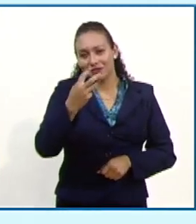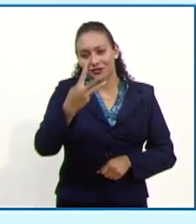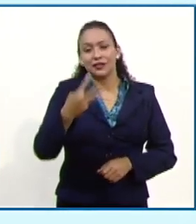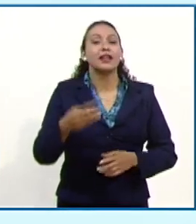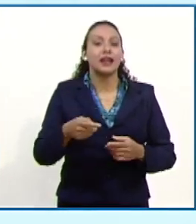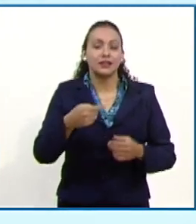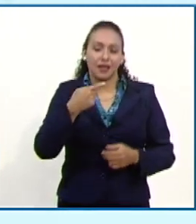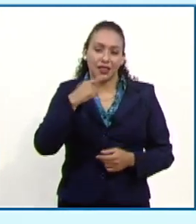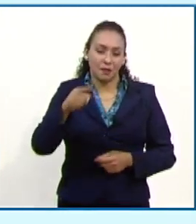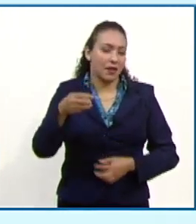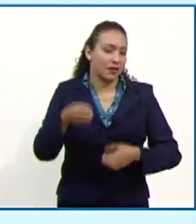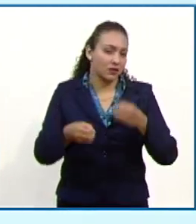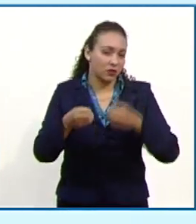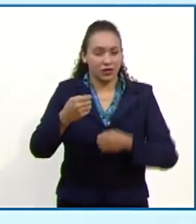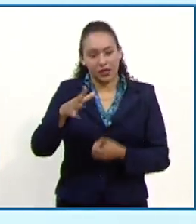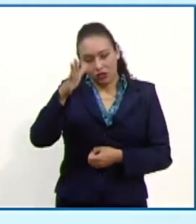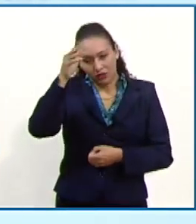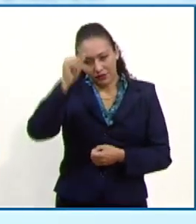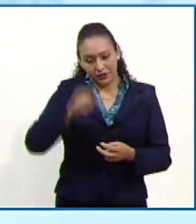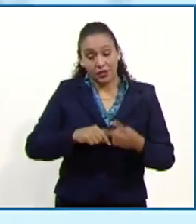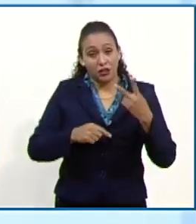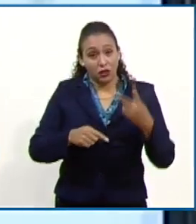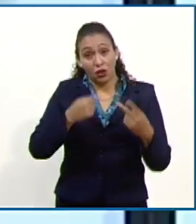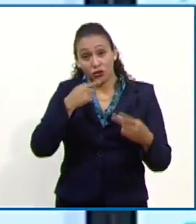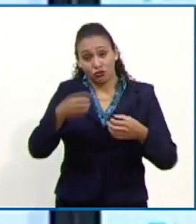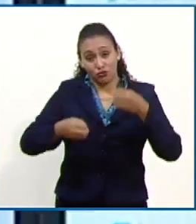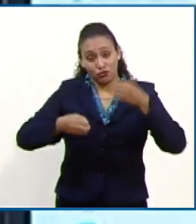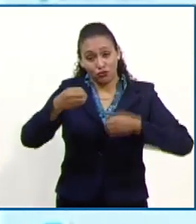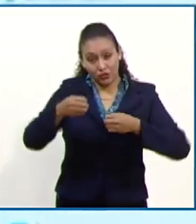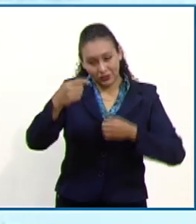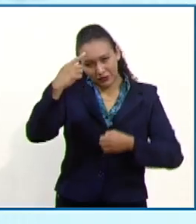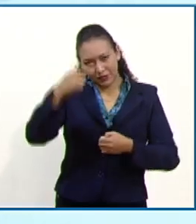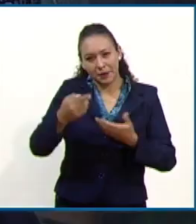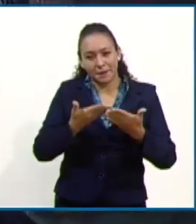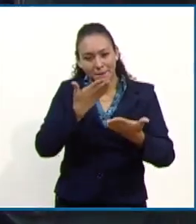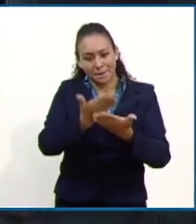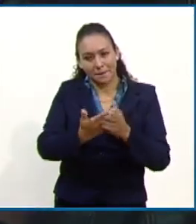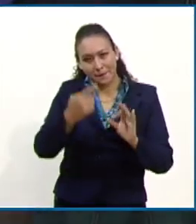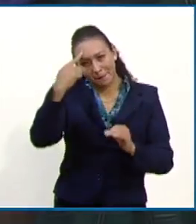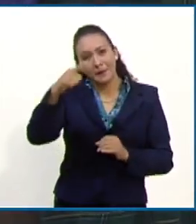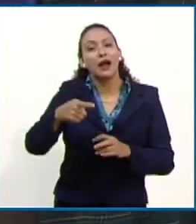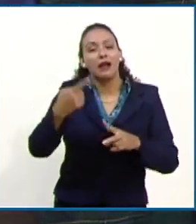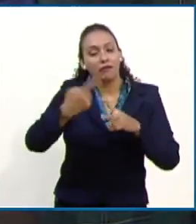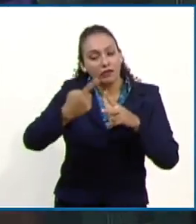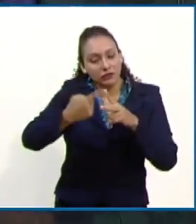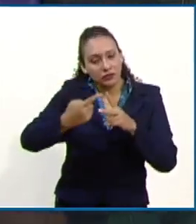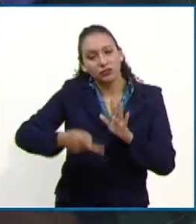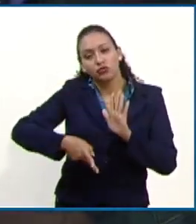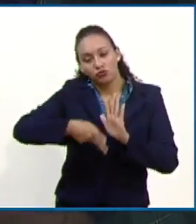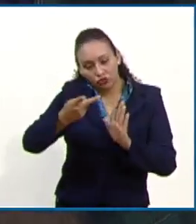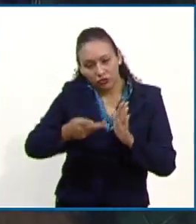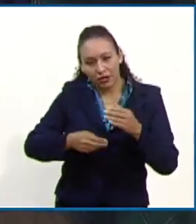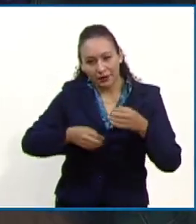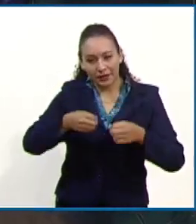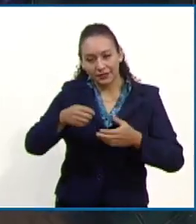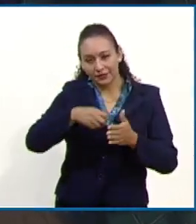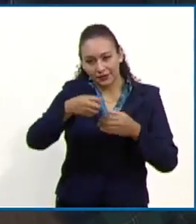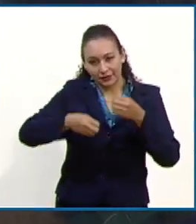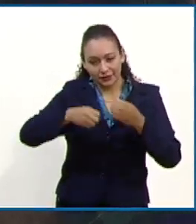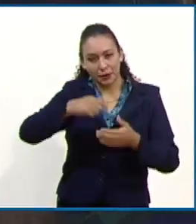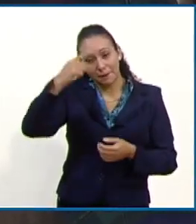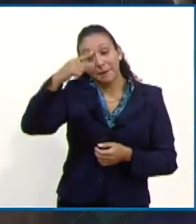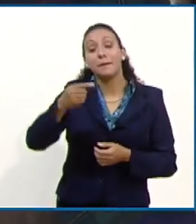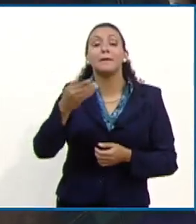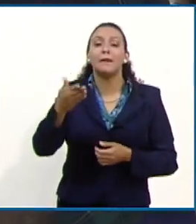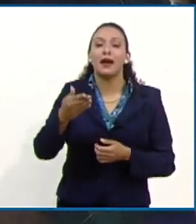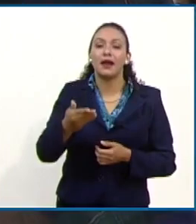de inconformidad y los 2 juicios ciudadanos que se presentaron para impugnar los cómputos y declaración de validez de las elecciones de senadurías